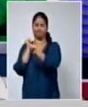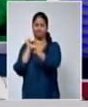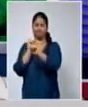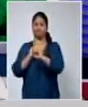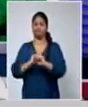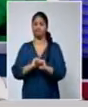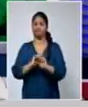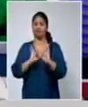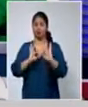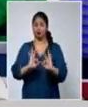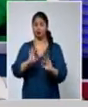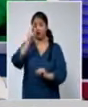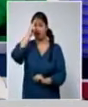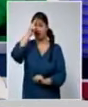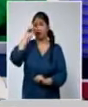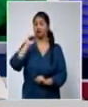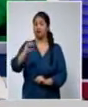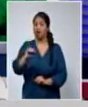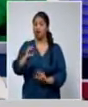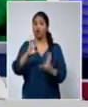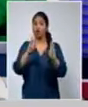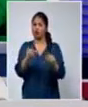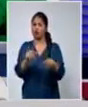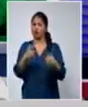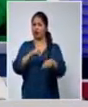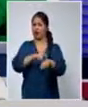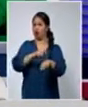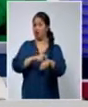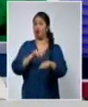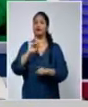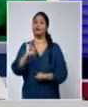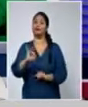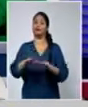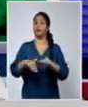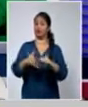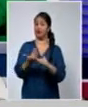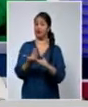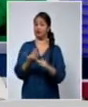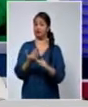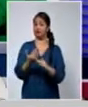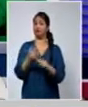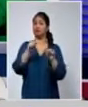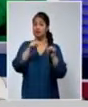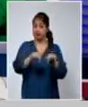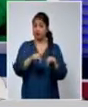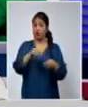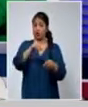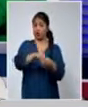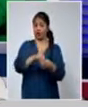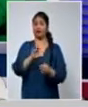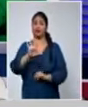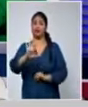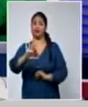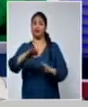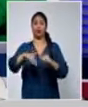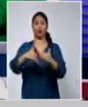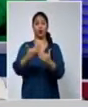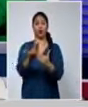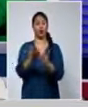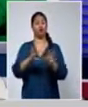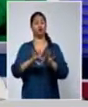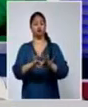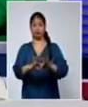que permaneció ingresada durante 7 días, y de los 7 días 5 fueron en terapia intensiva por